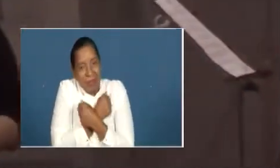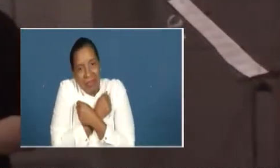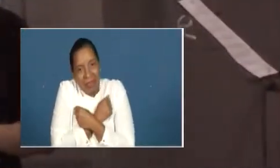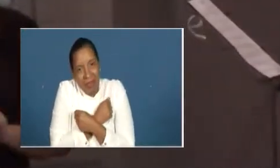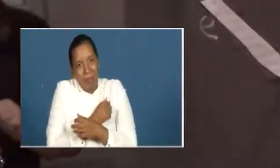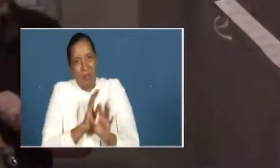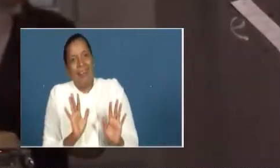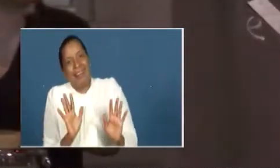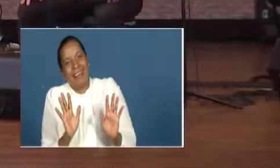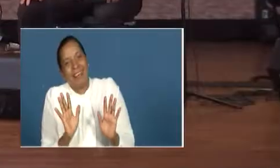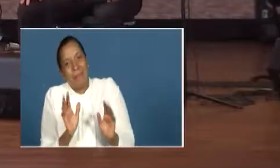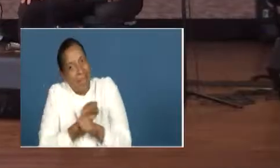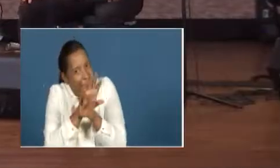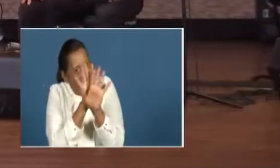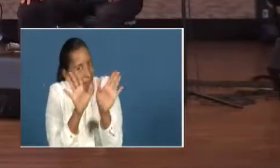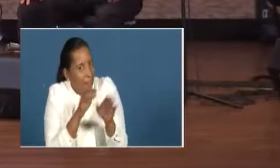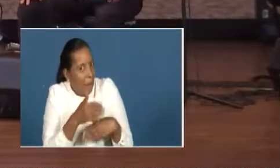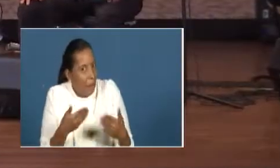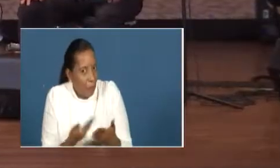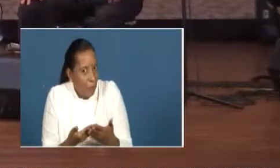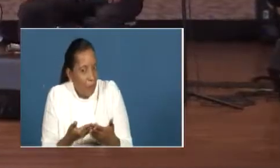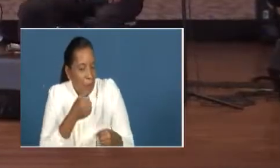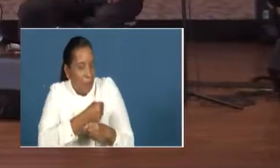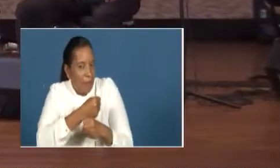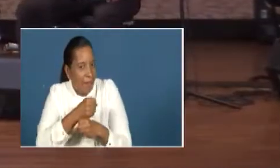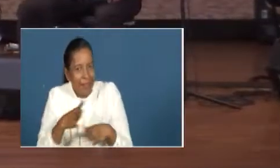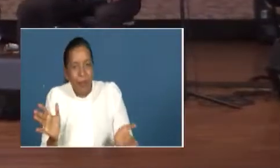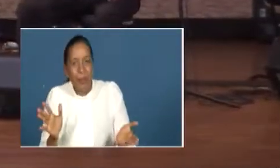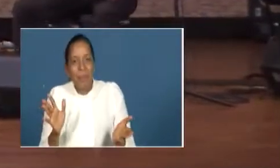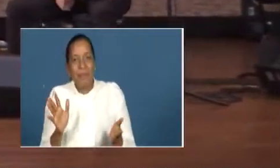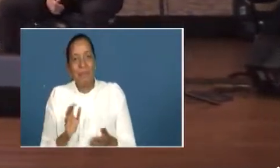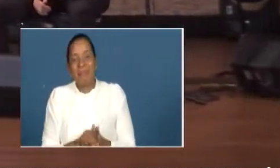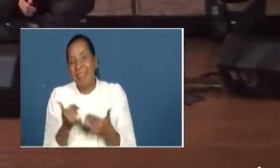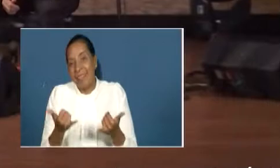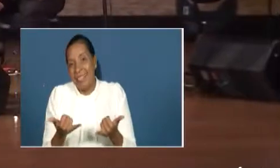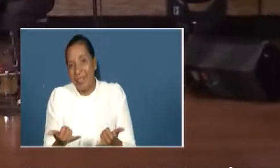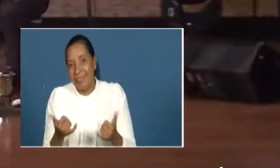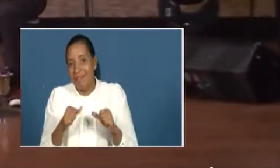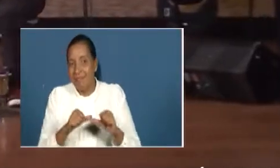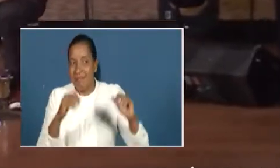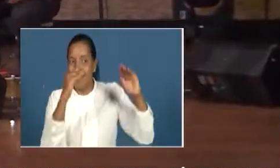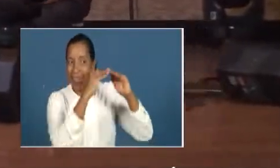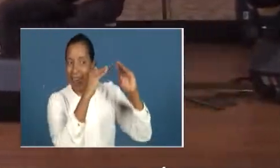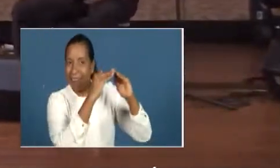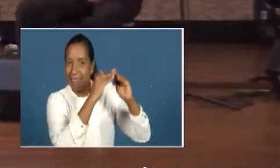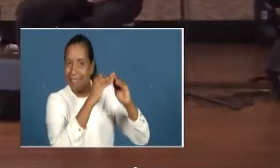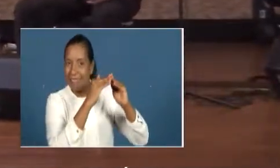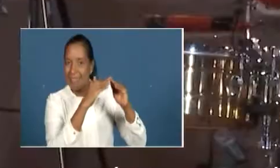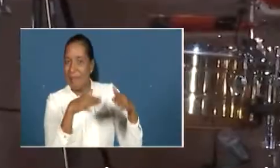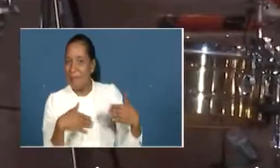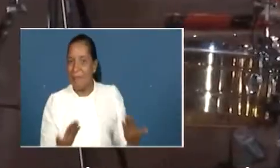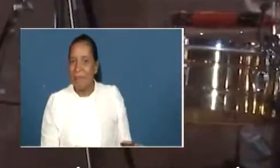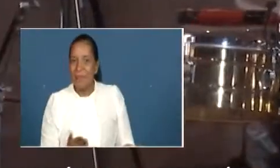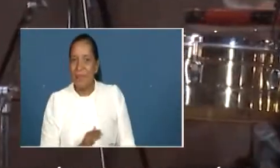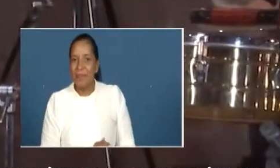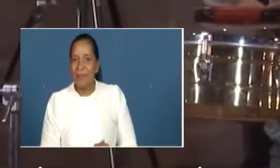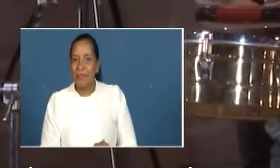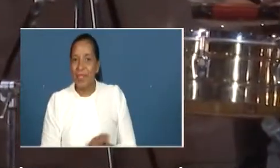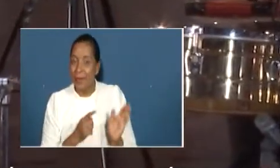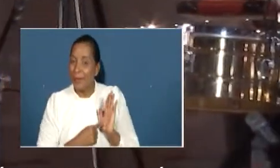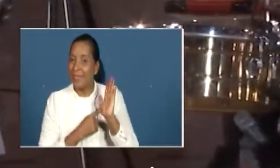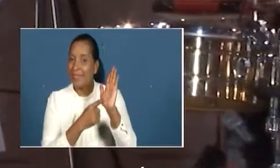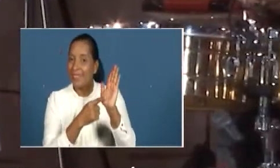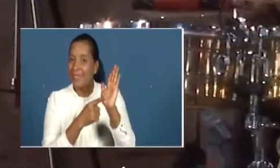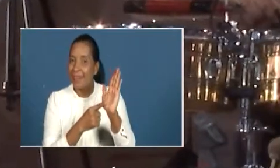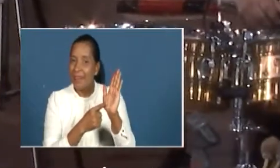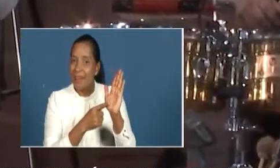pasar. Estamos trabajando. Chicos, en casa, quiero presentarles parte